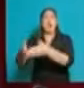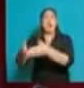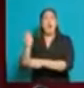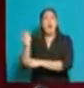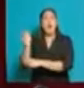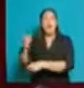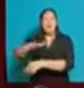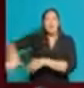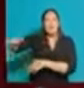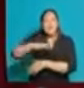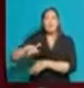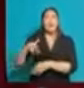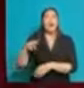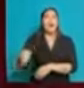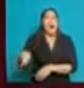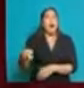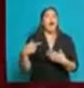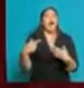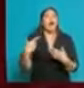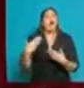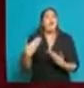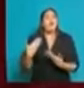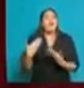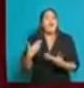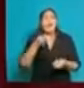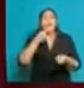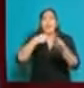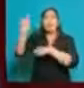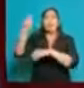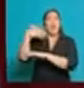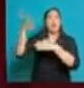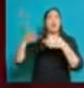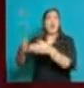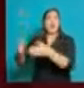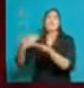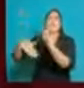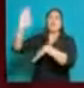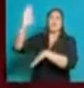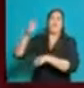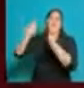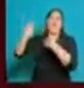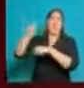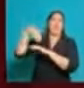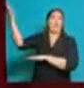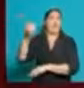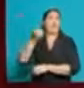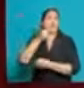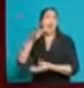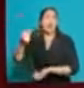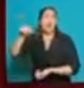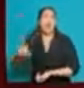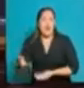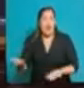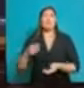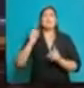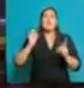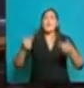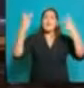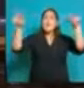permiten que miles de productores puedan exportar más barato y que el turismo toma impulso como nunca